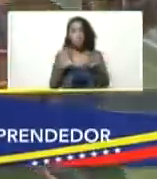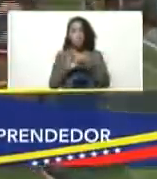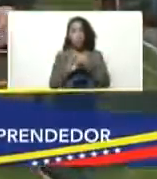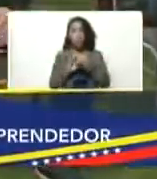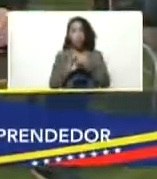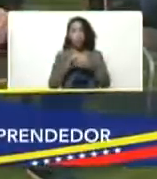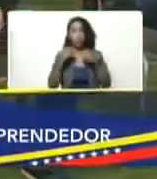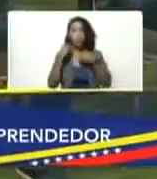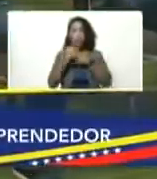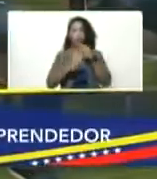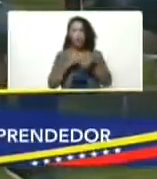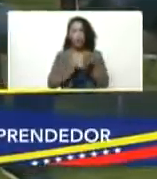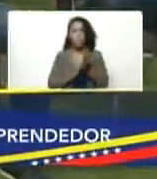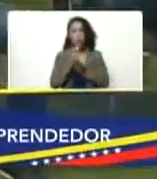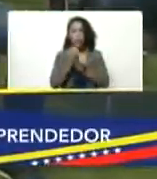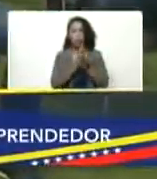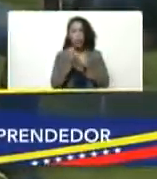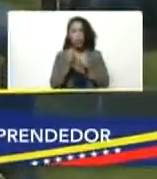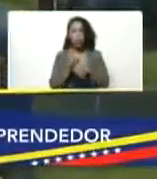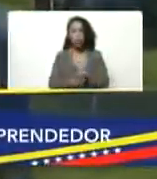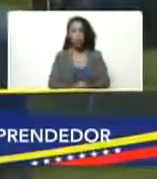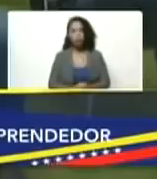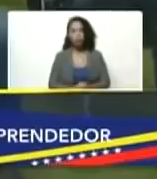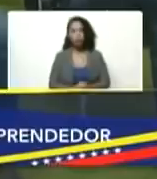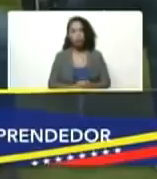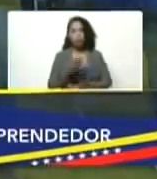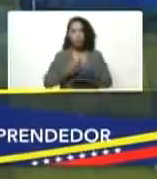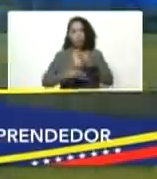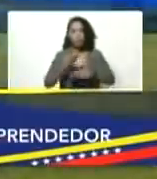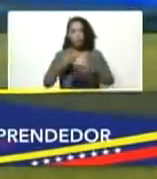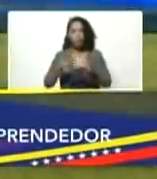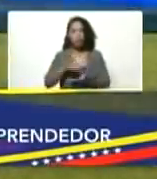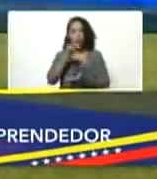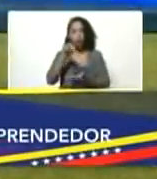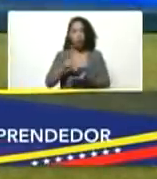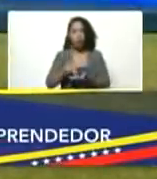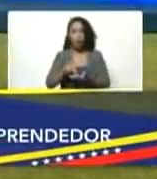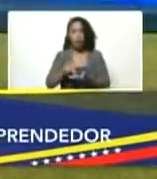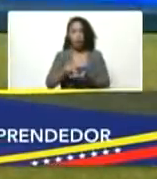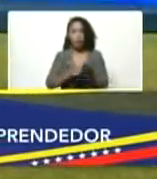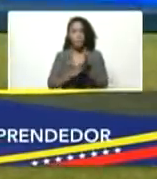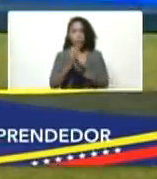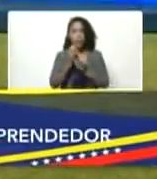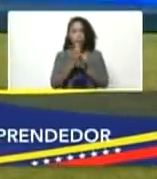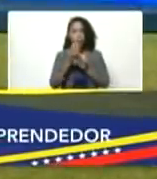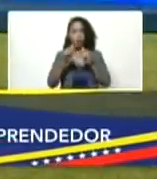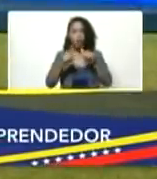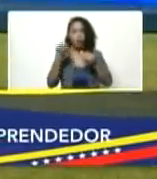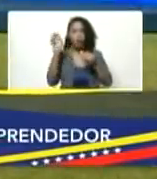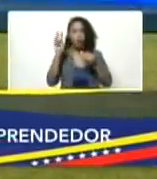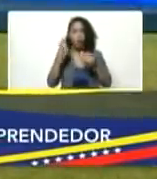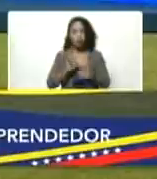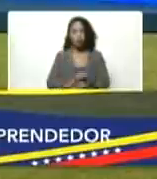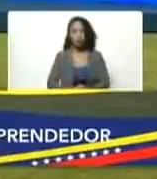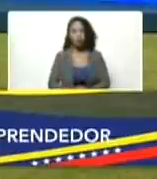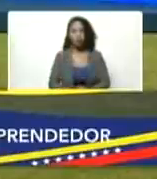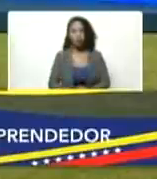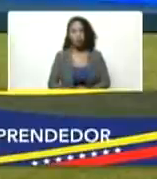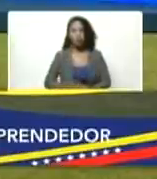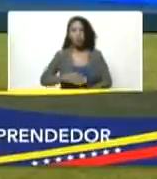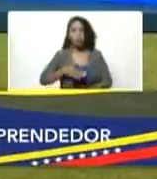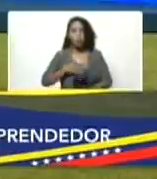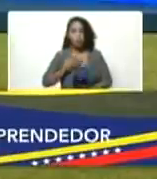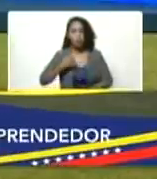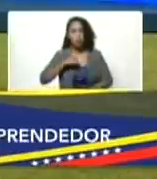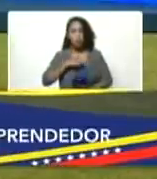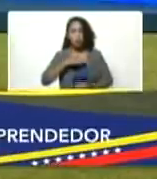al hecho del emprendimiento. Servicio Nacional de Emprendimiento de Venezuela. Y podamos